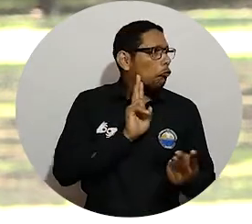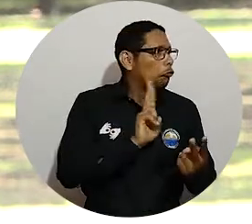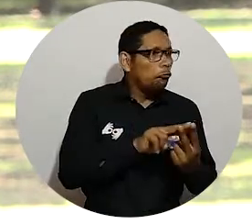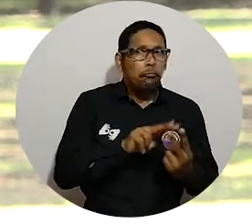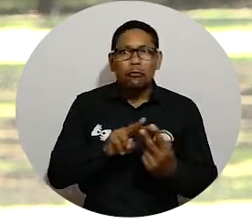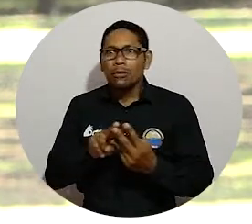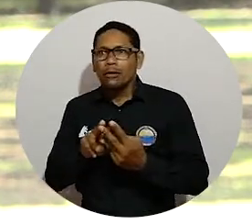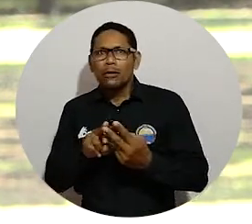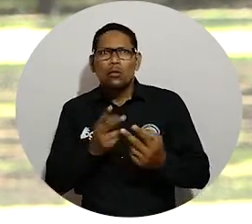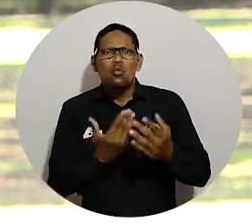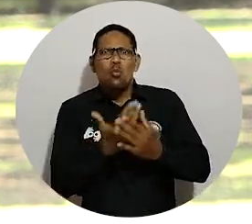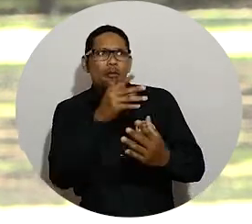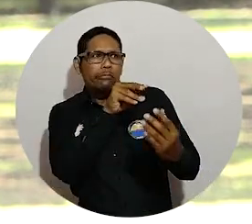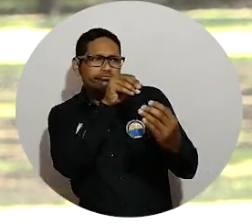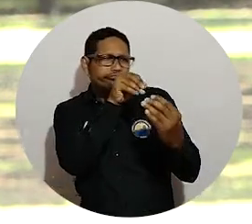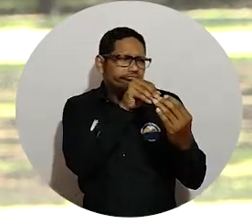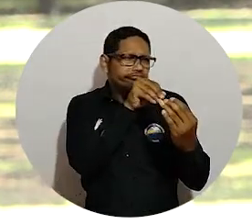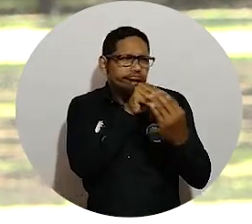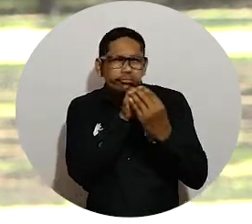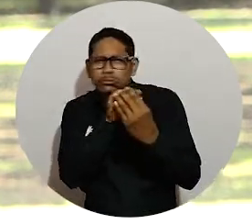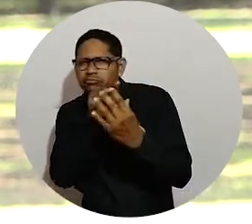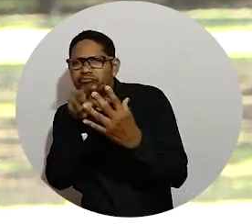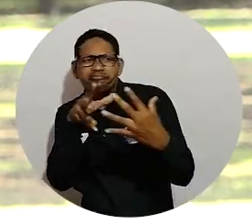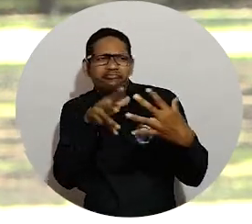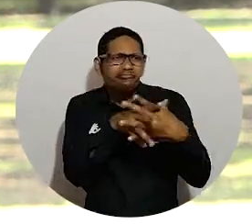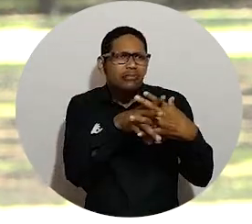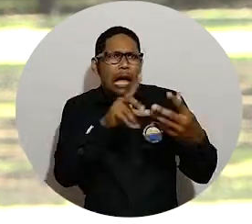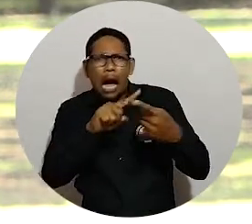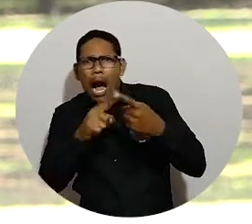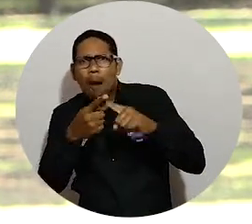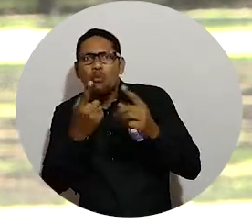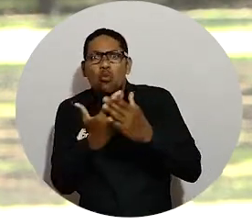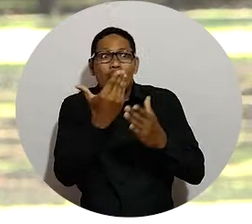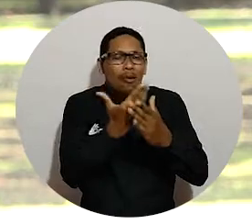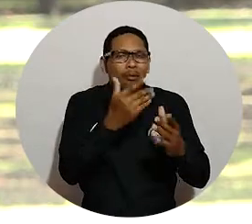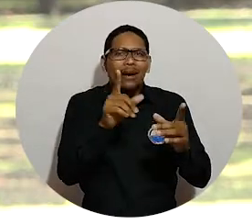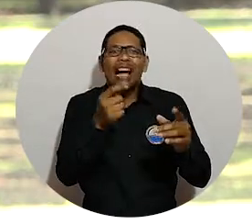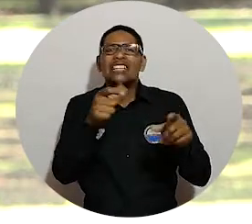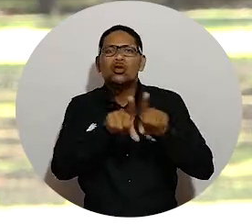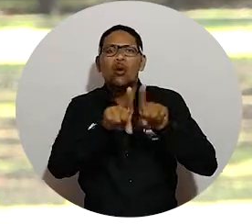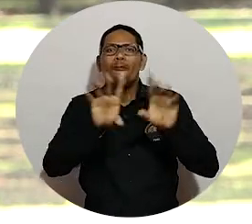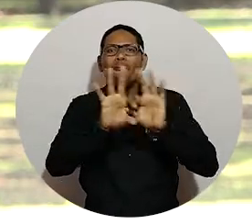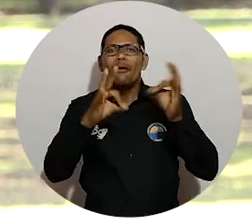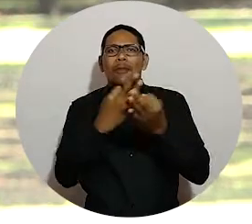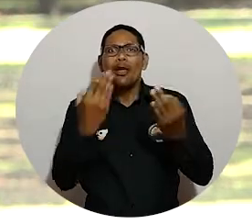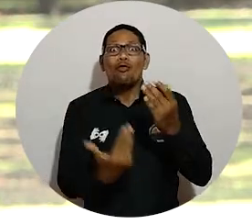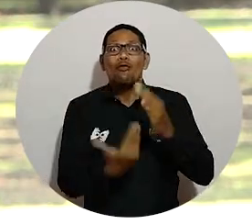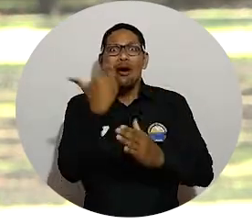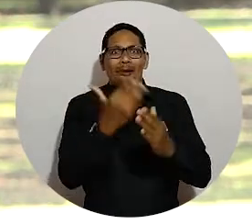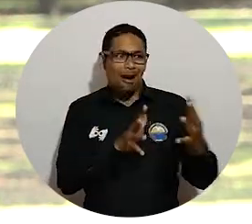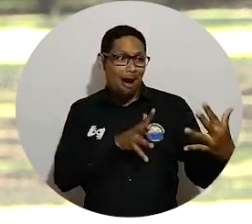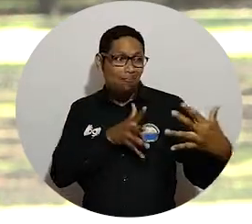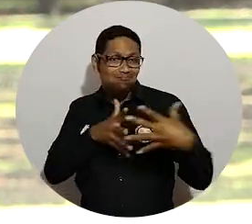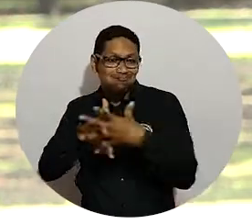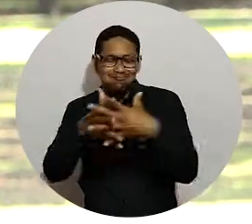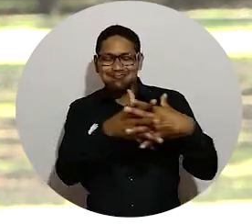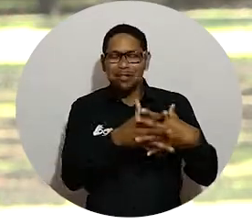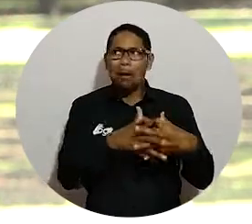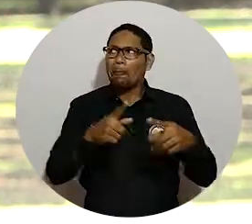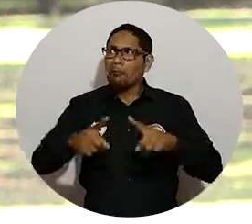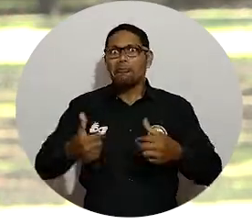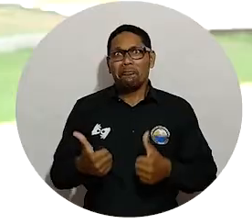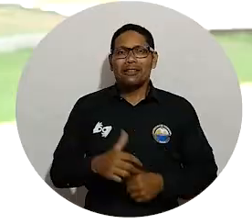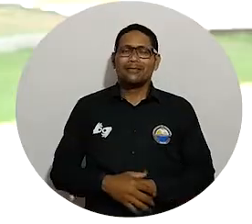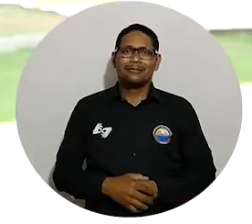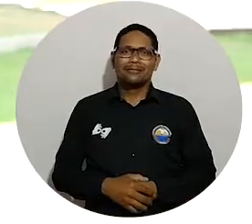nadie, entonces amoldarse aquí, buscar con quién reunirse, una nueva familia prácticamente que lo adopta uno aquí, pero